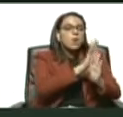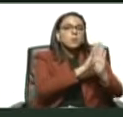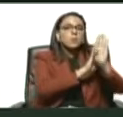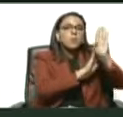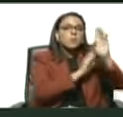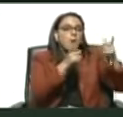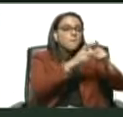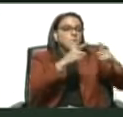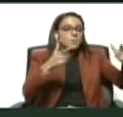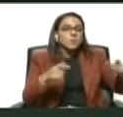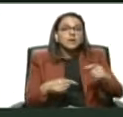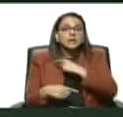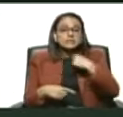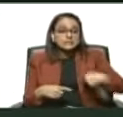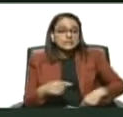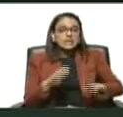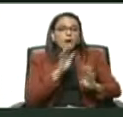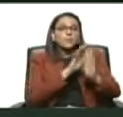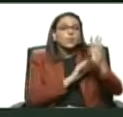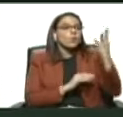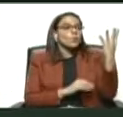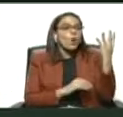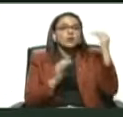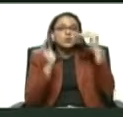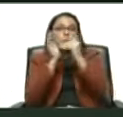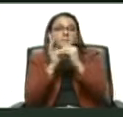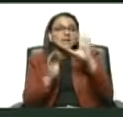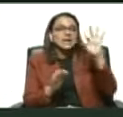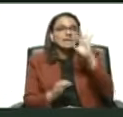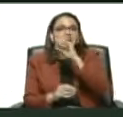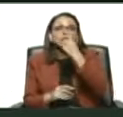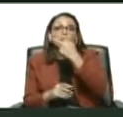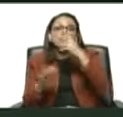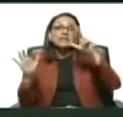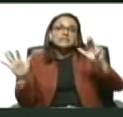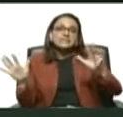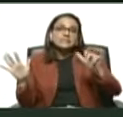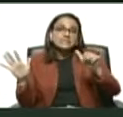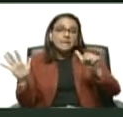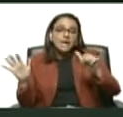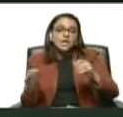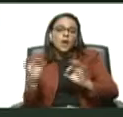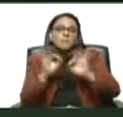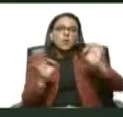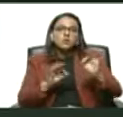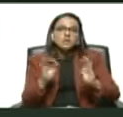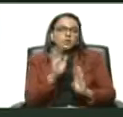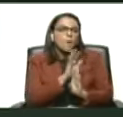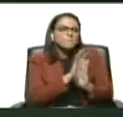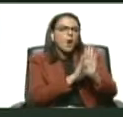China creció un 4.526%, bárbaro.